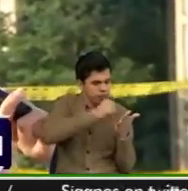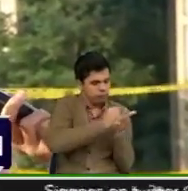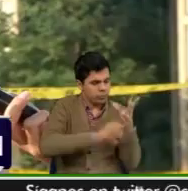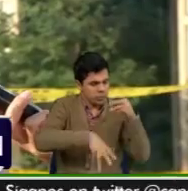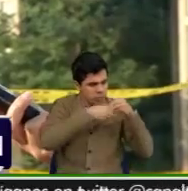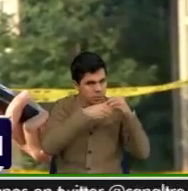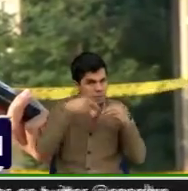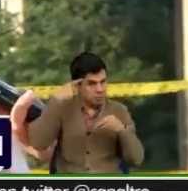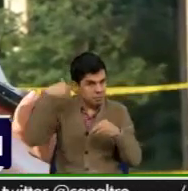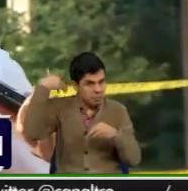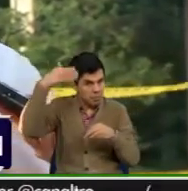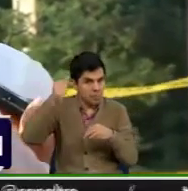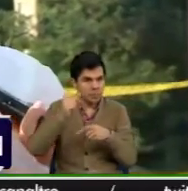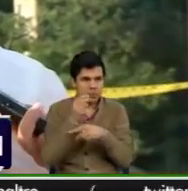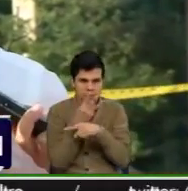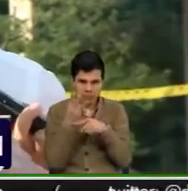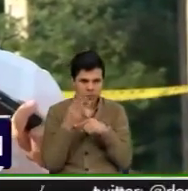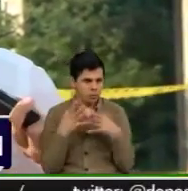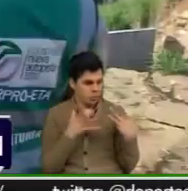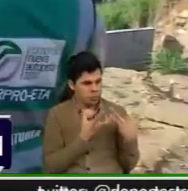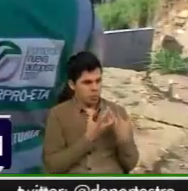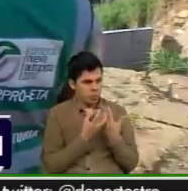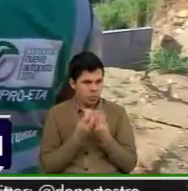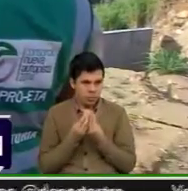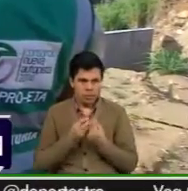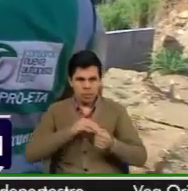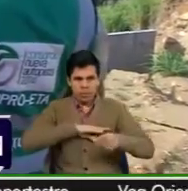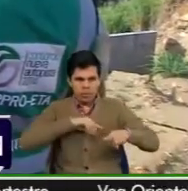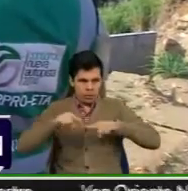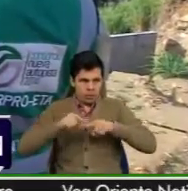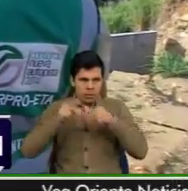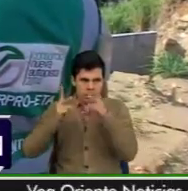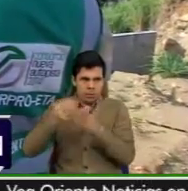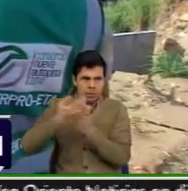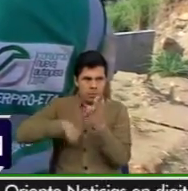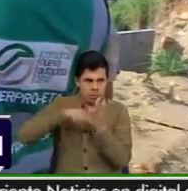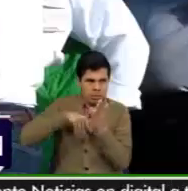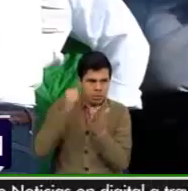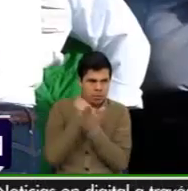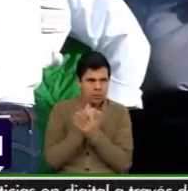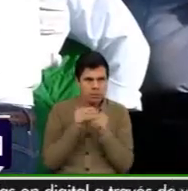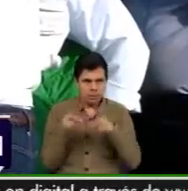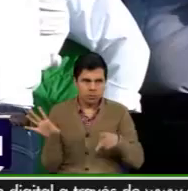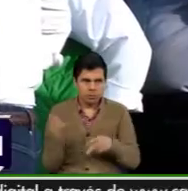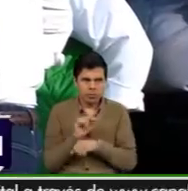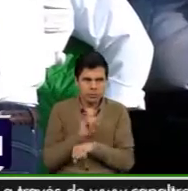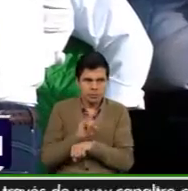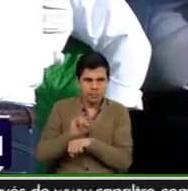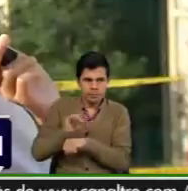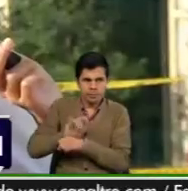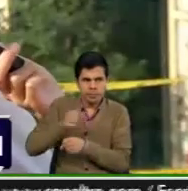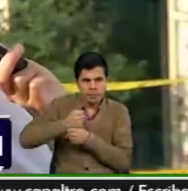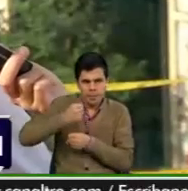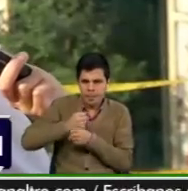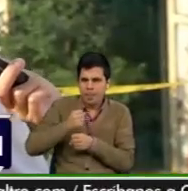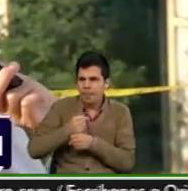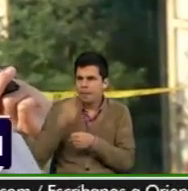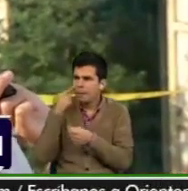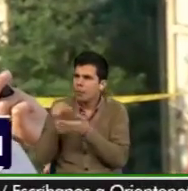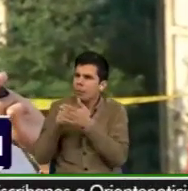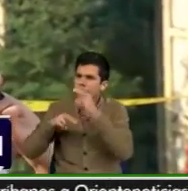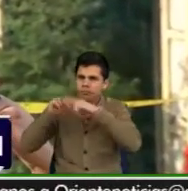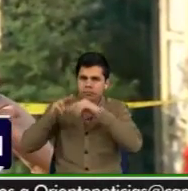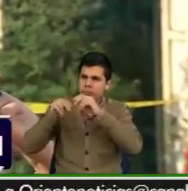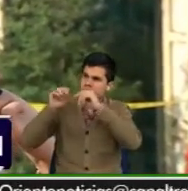3 semanas estaremos acá conjuntamente con el alcalde, con el contratista, con los veedores, colocando ese reloj